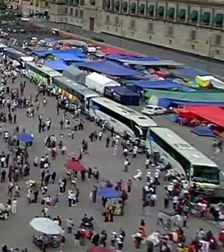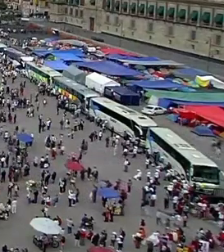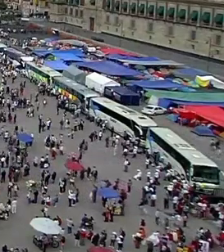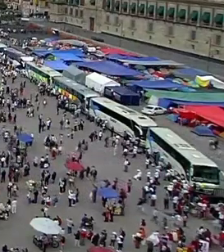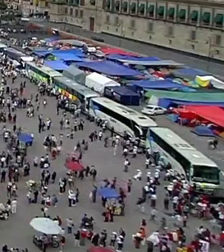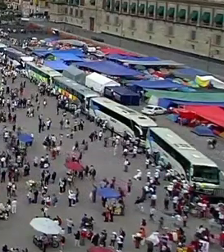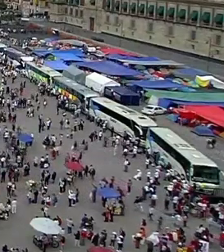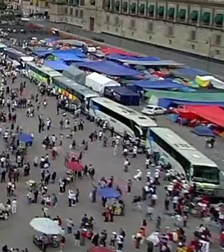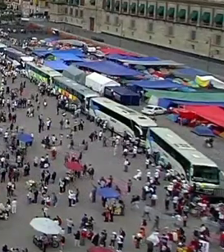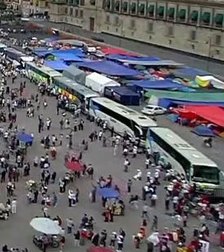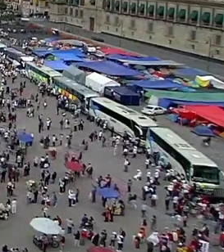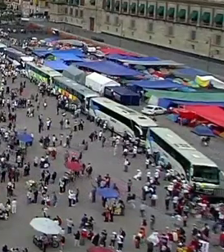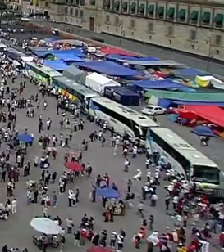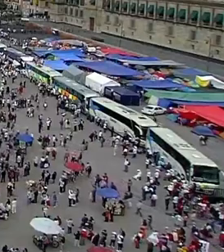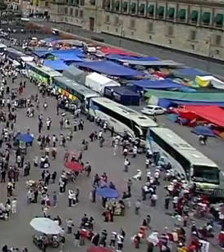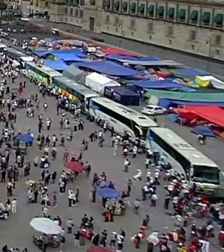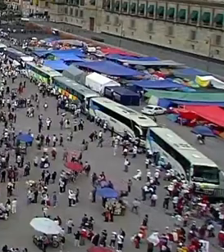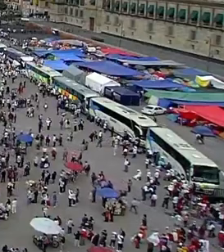Obrador.